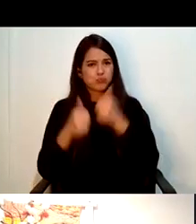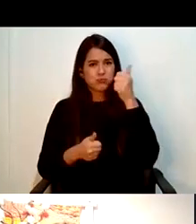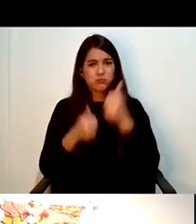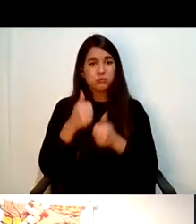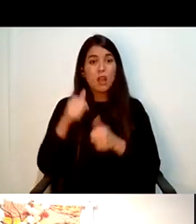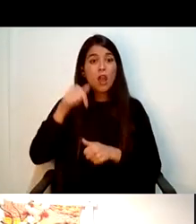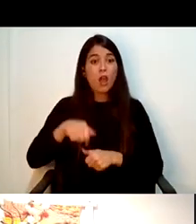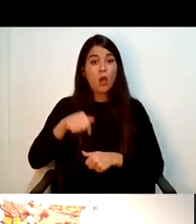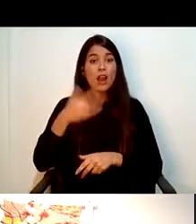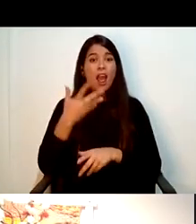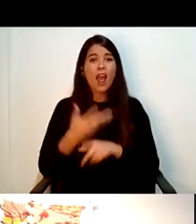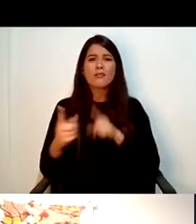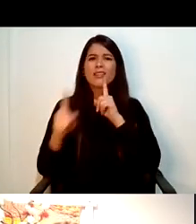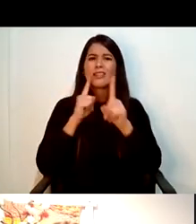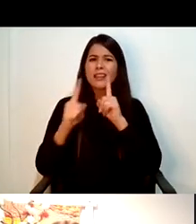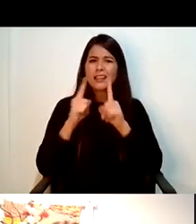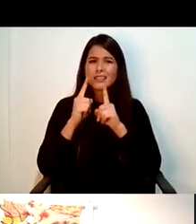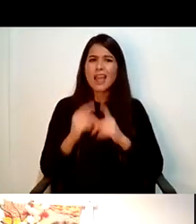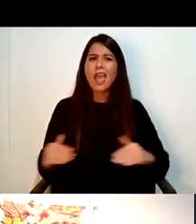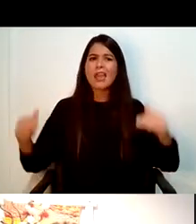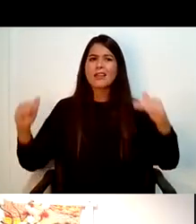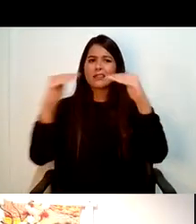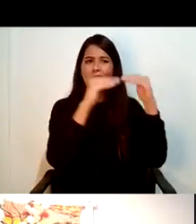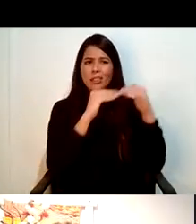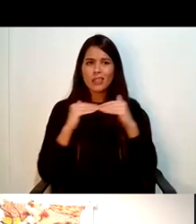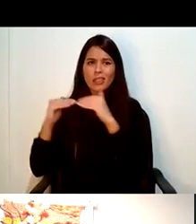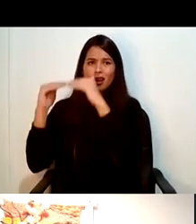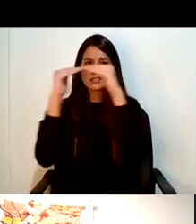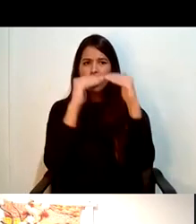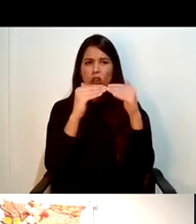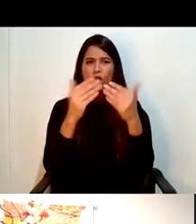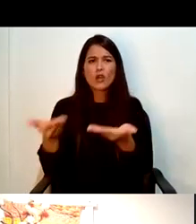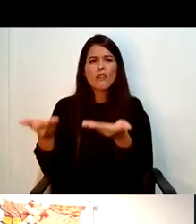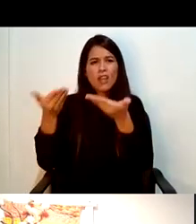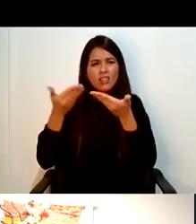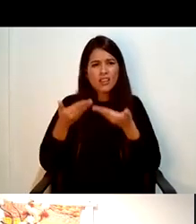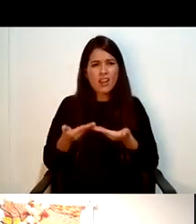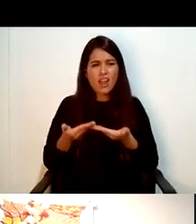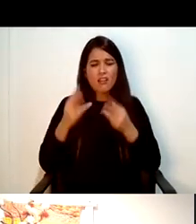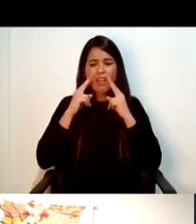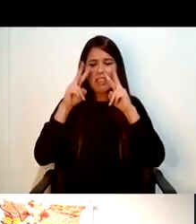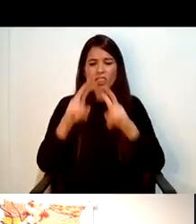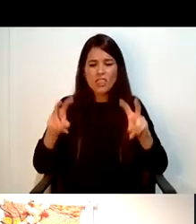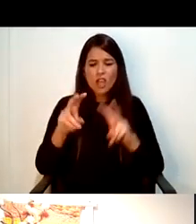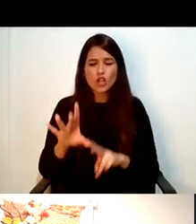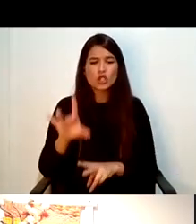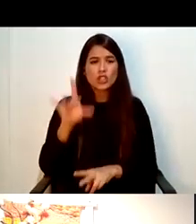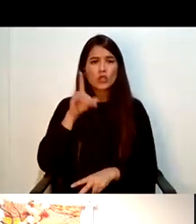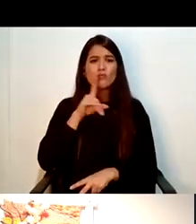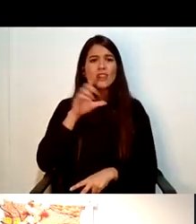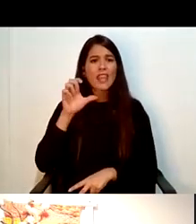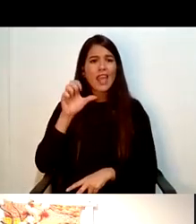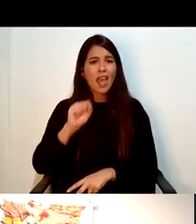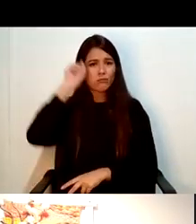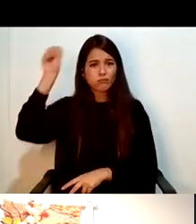están estandarizados y que son los que nos van a entregar el diagnóstico de TEA,